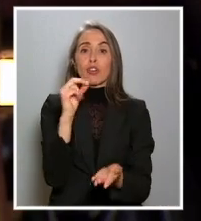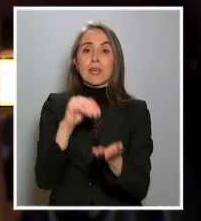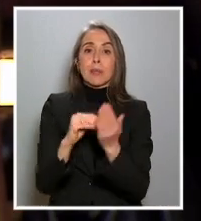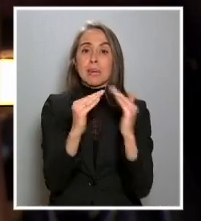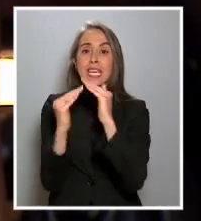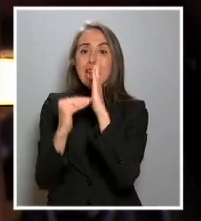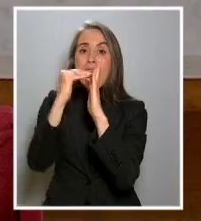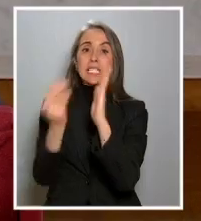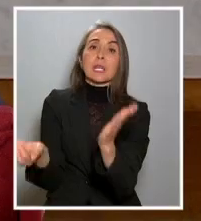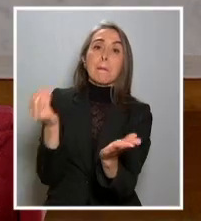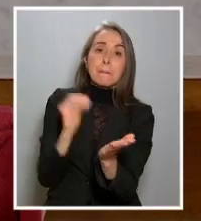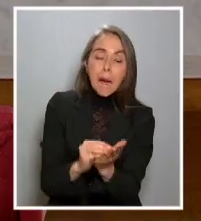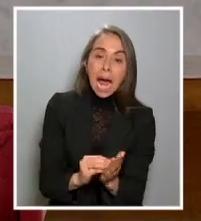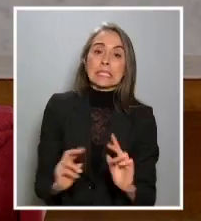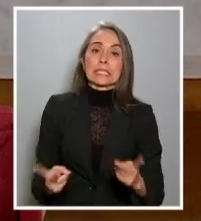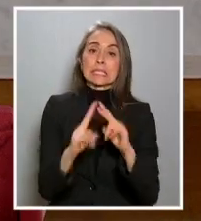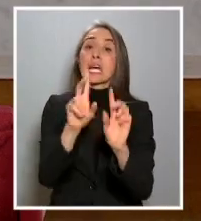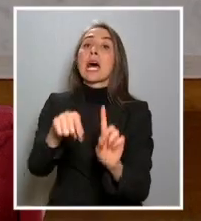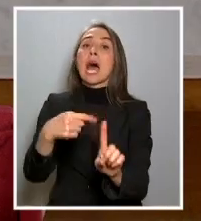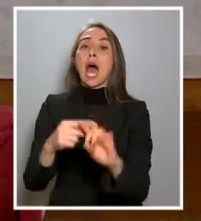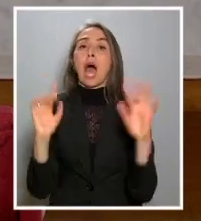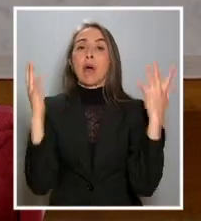más. Además,